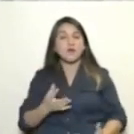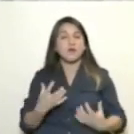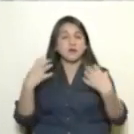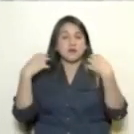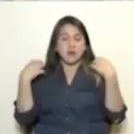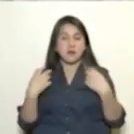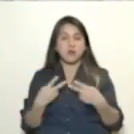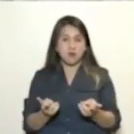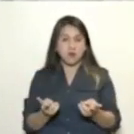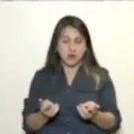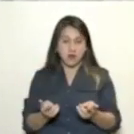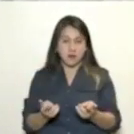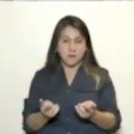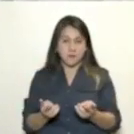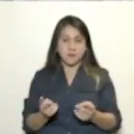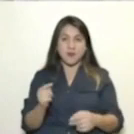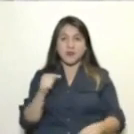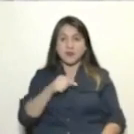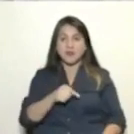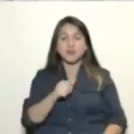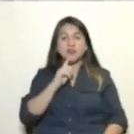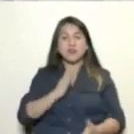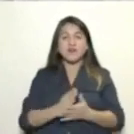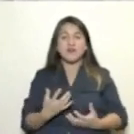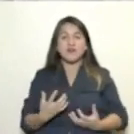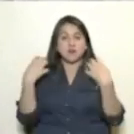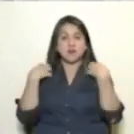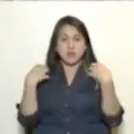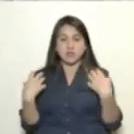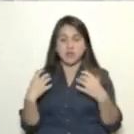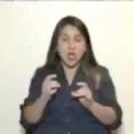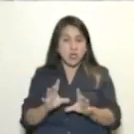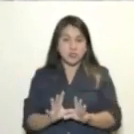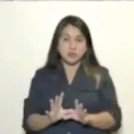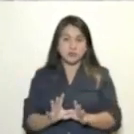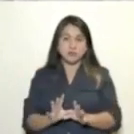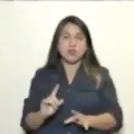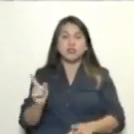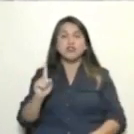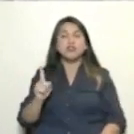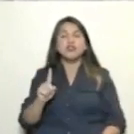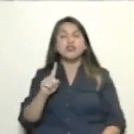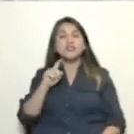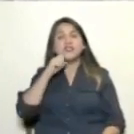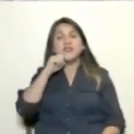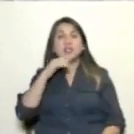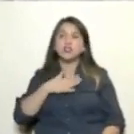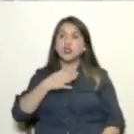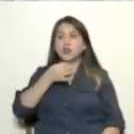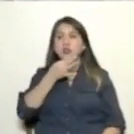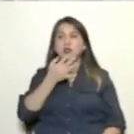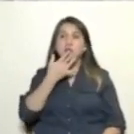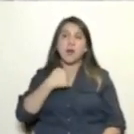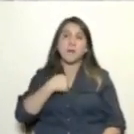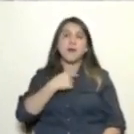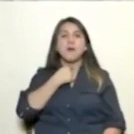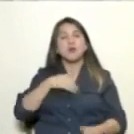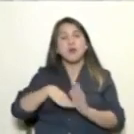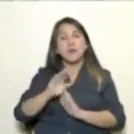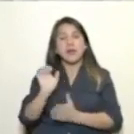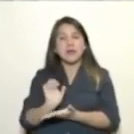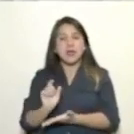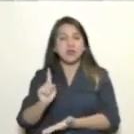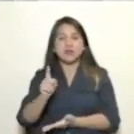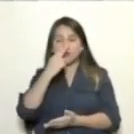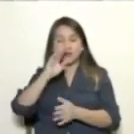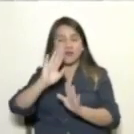cuál es la responsabilidad pública. Y eso tiene que asumirse como tal. Y eso no quiere decir que lo digo yo porque me gusta más el Estado, que no,